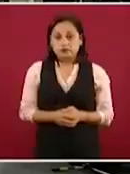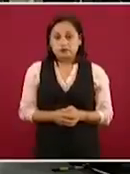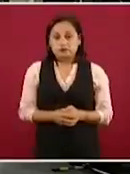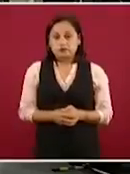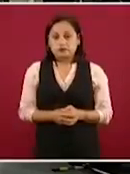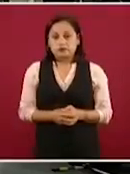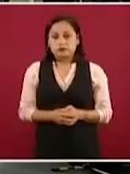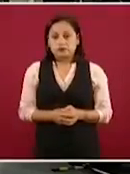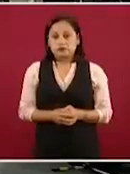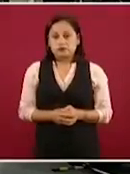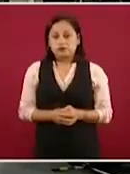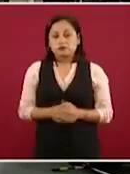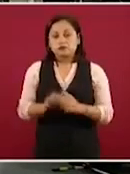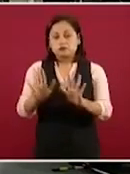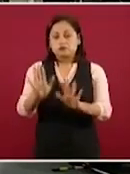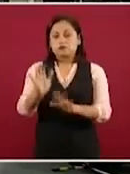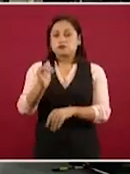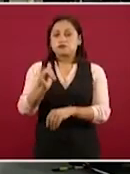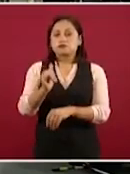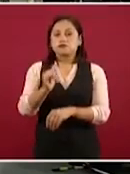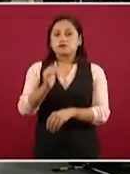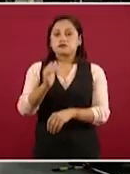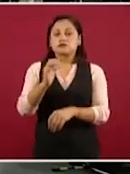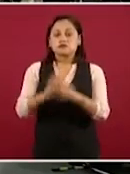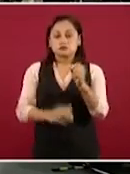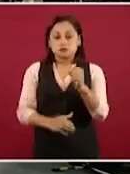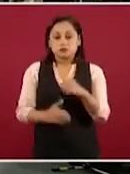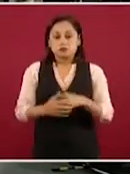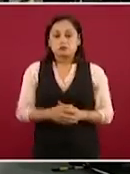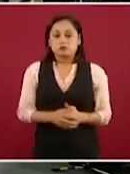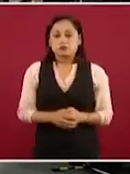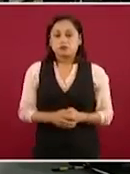Si les parece, hasta ahí le dejamos.